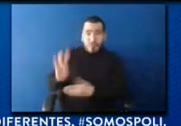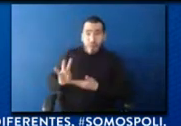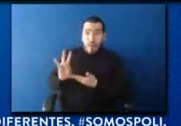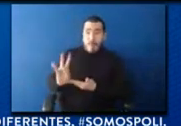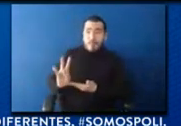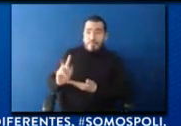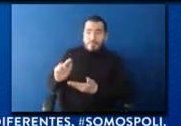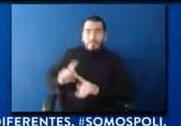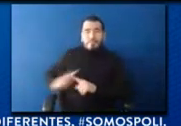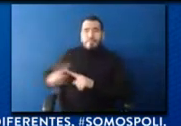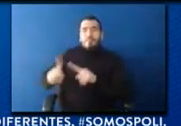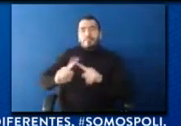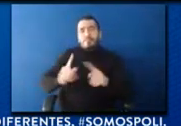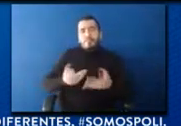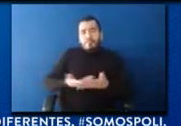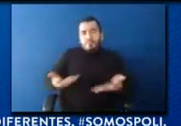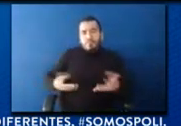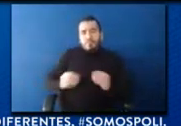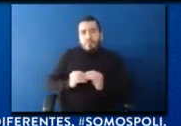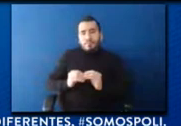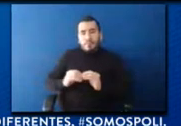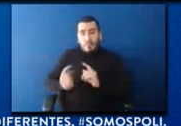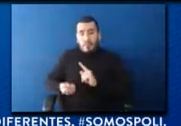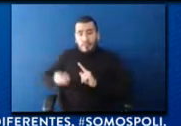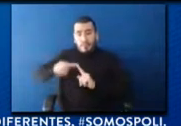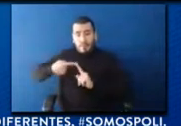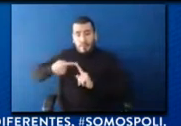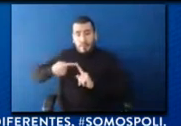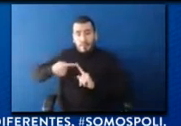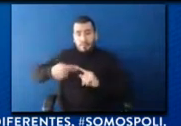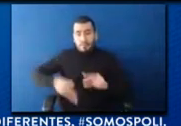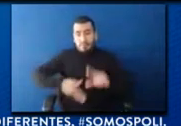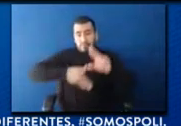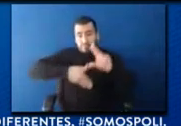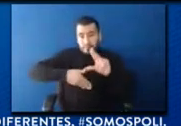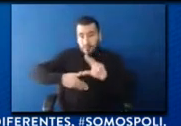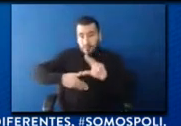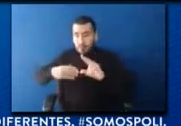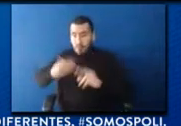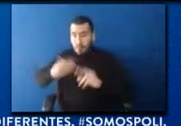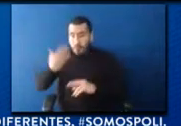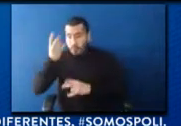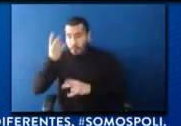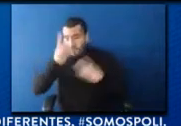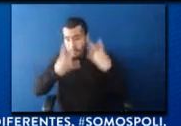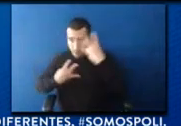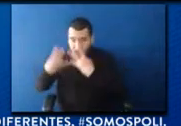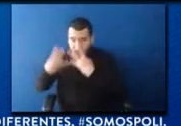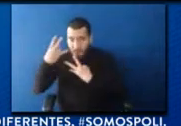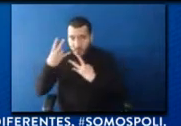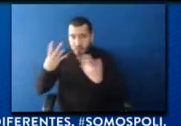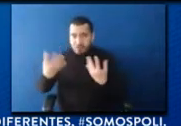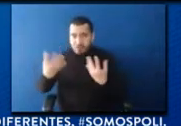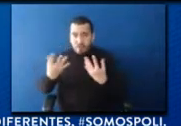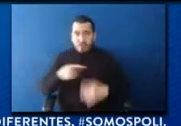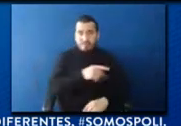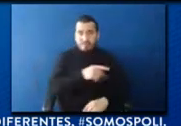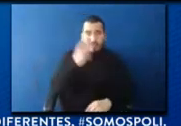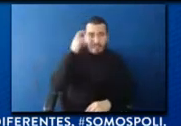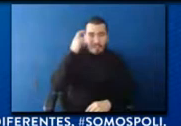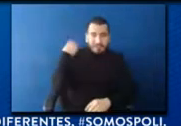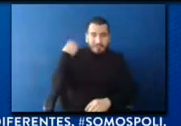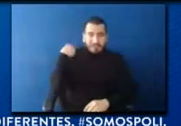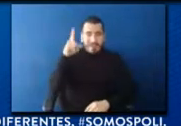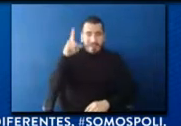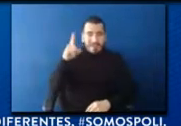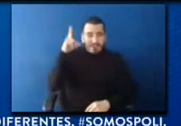nosotros haciendo. Primer sandbox regulatorio en la región. Esto solamente existe en Reino Unido y existe en Singapur, no existe en ningún otro lado. Los países